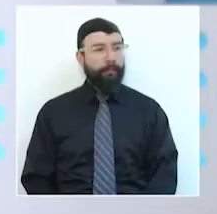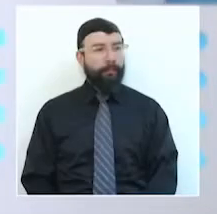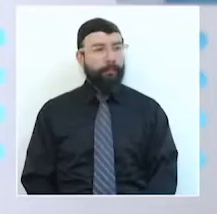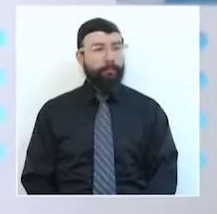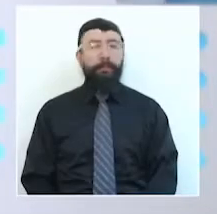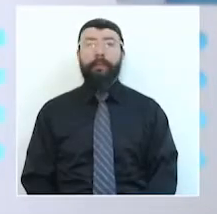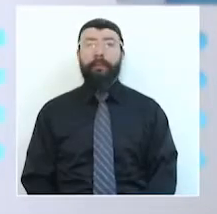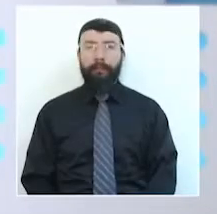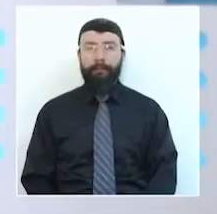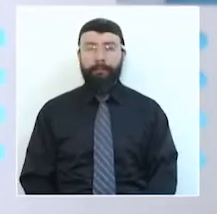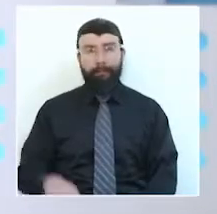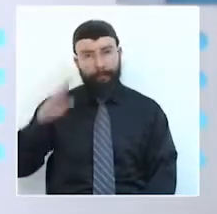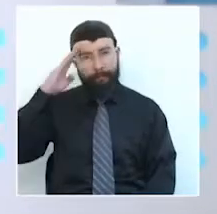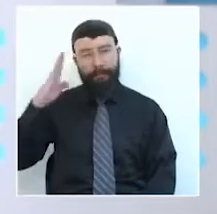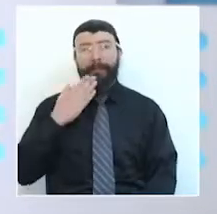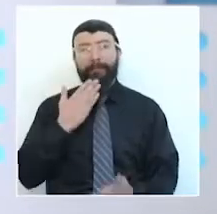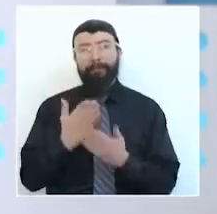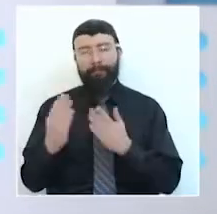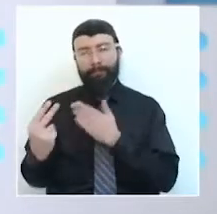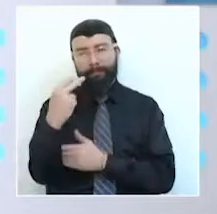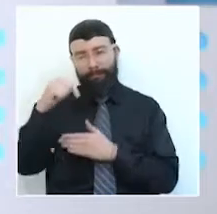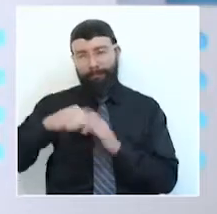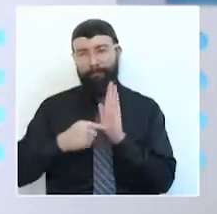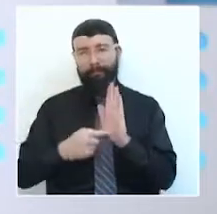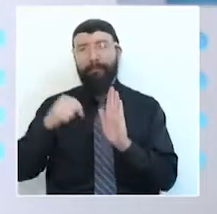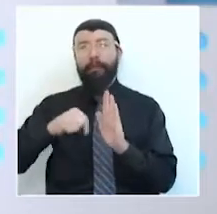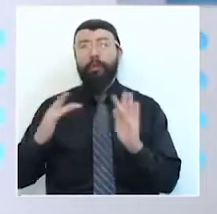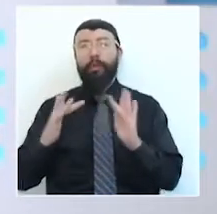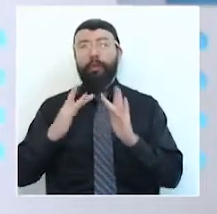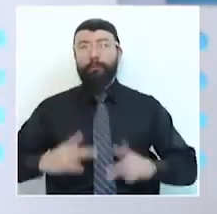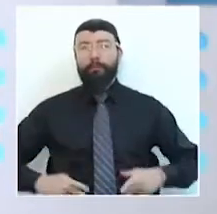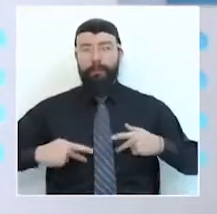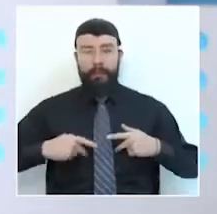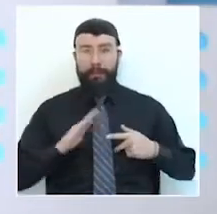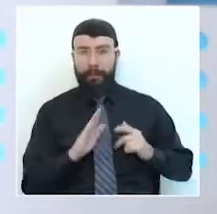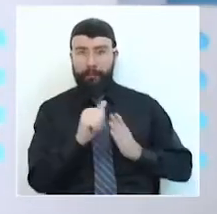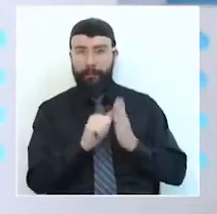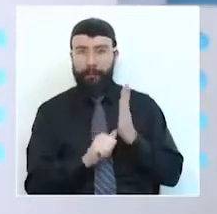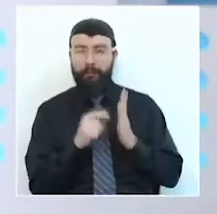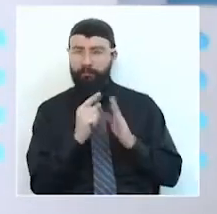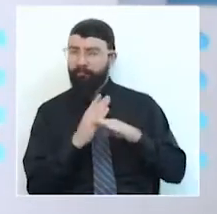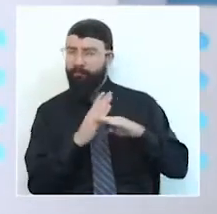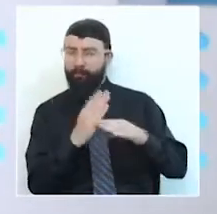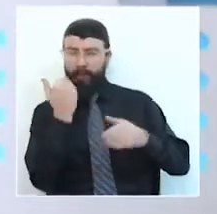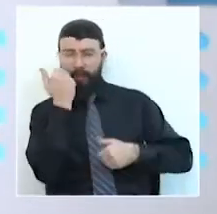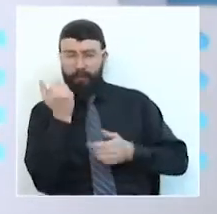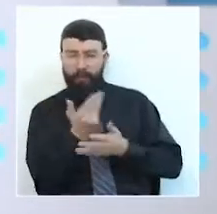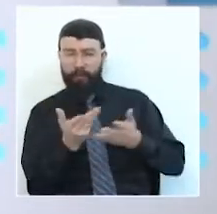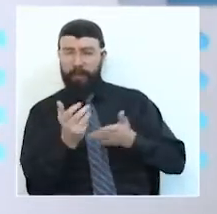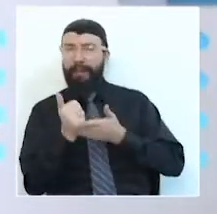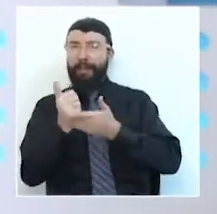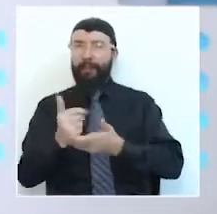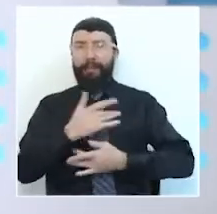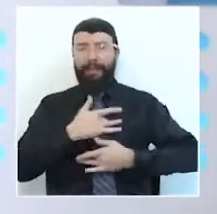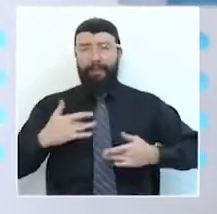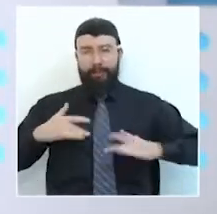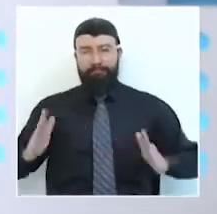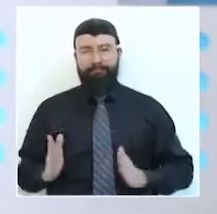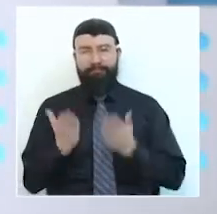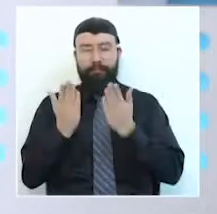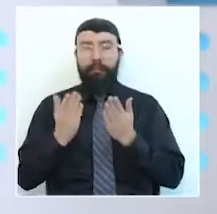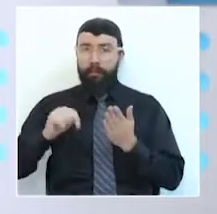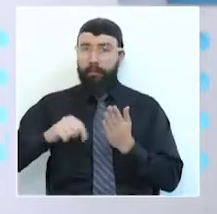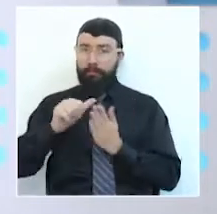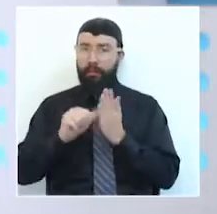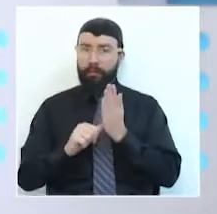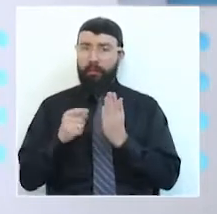muchas gracias por estar nuevamente con nosotros una nueva edición de conexión vital un programa de prevención y educación en salud recuerden que este programa no